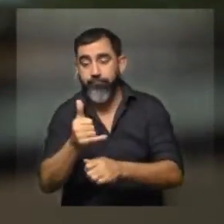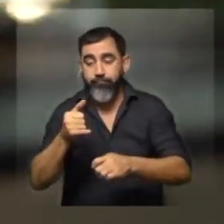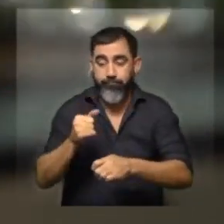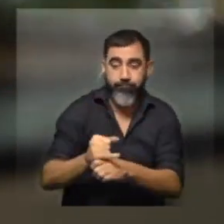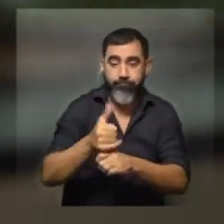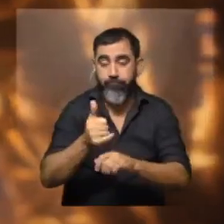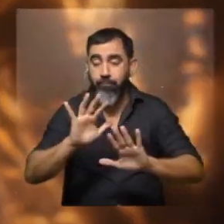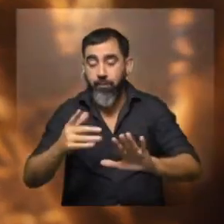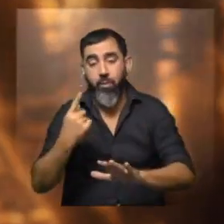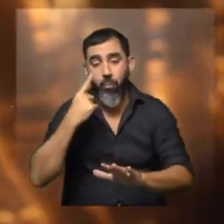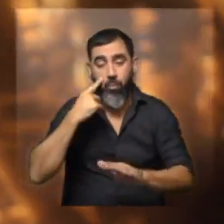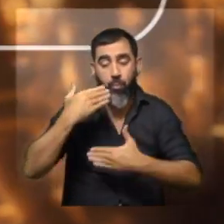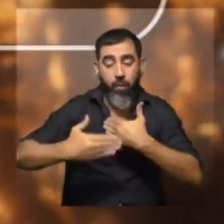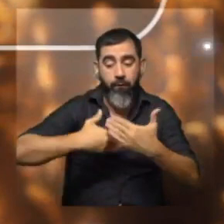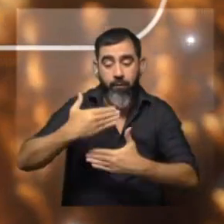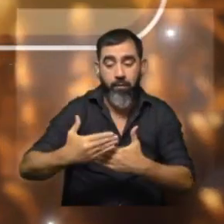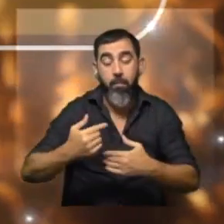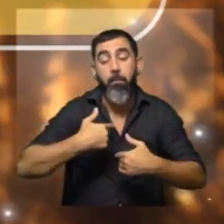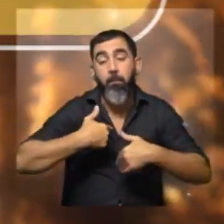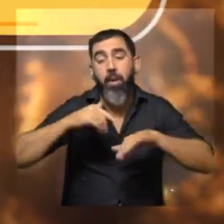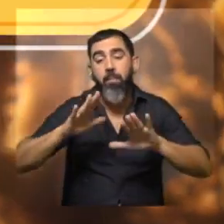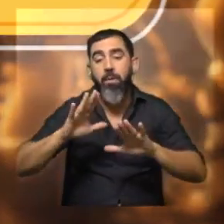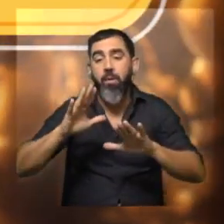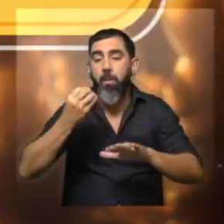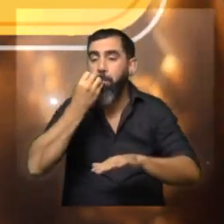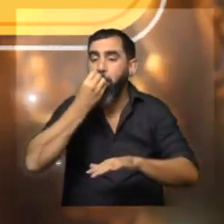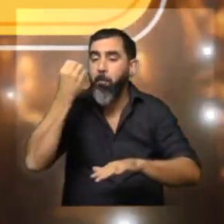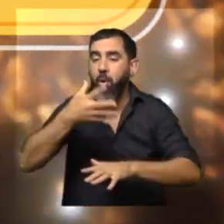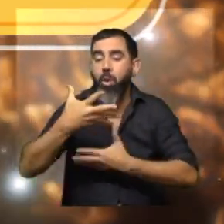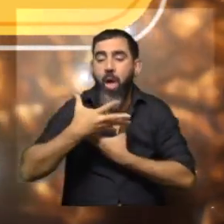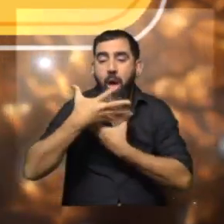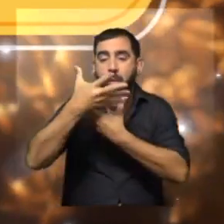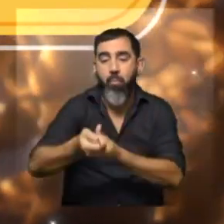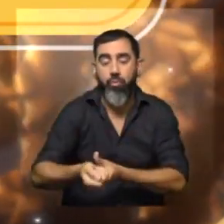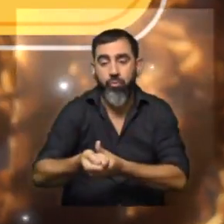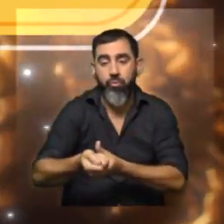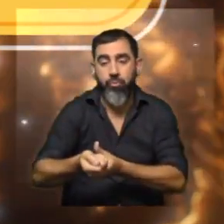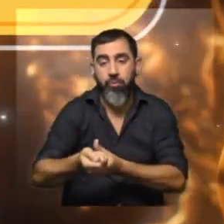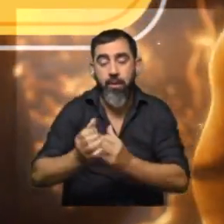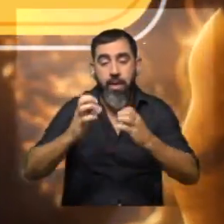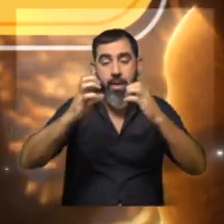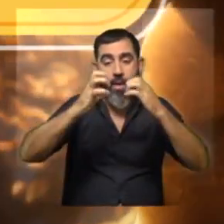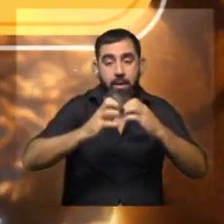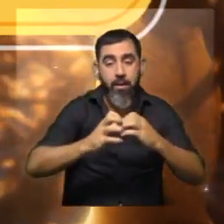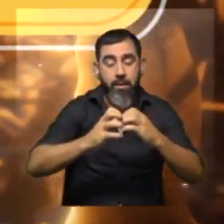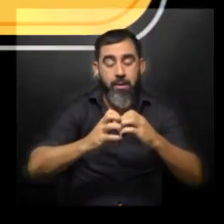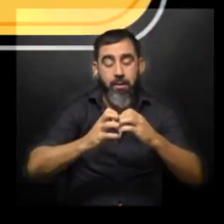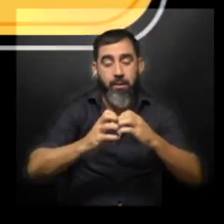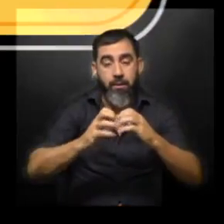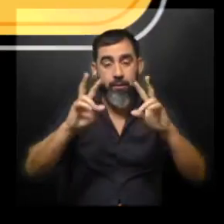otra manera. Uno, para mí, de los grandes apoyos que tuvo la neurología y la